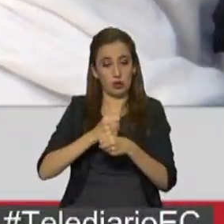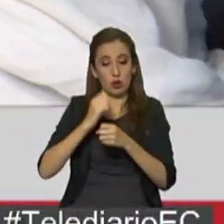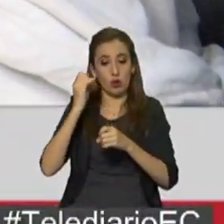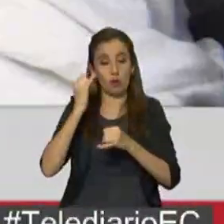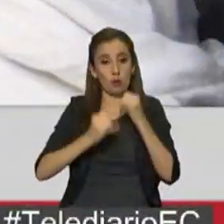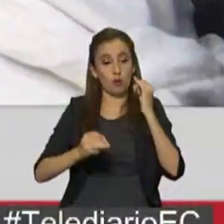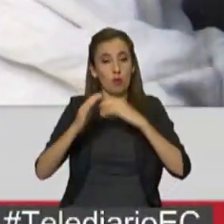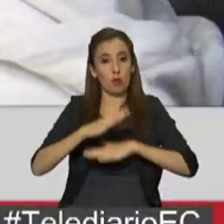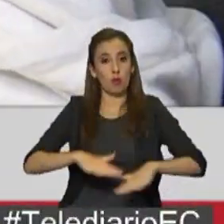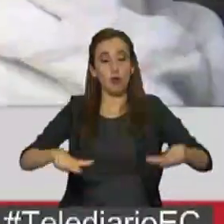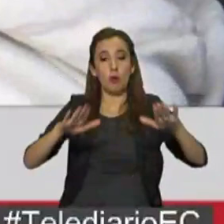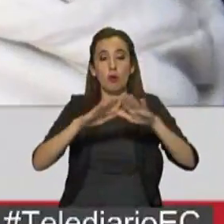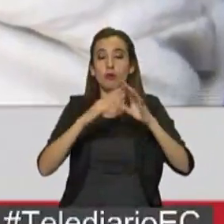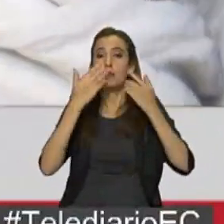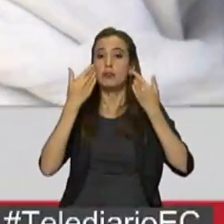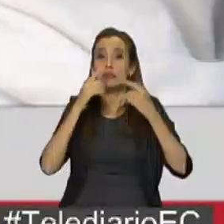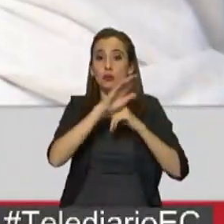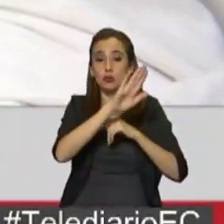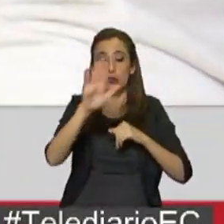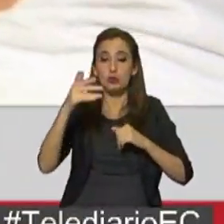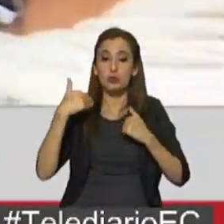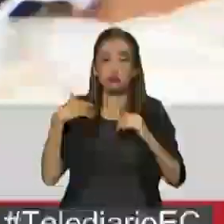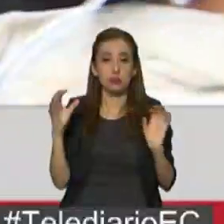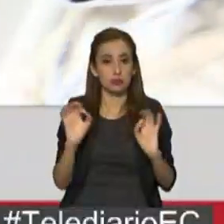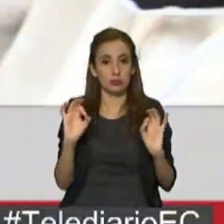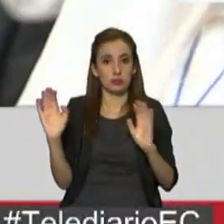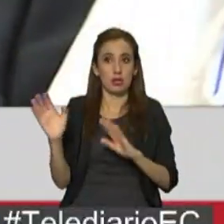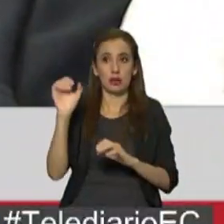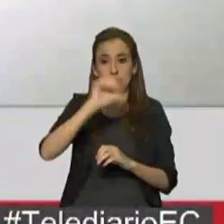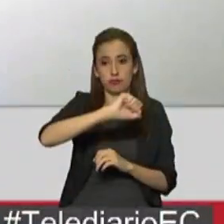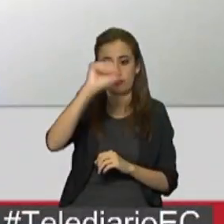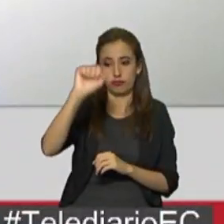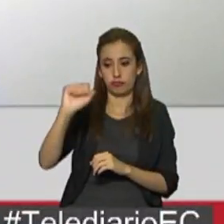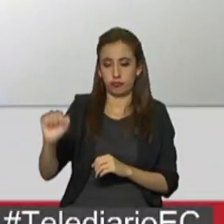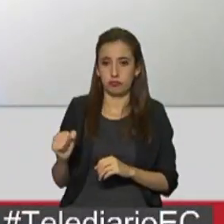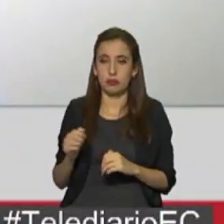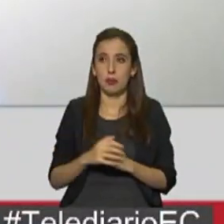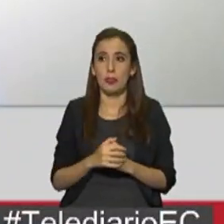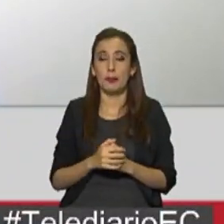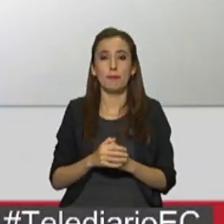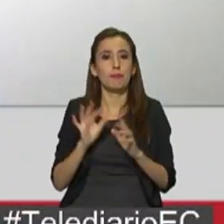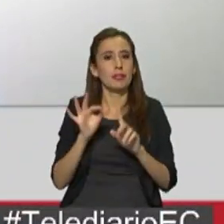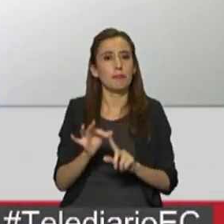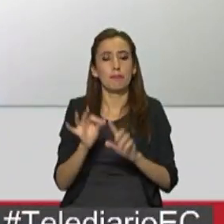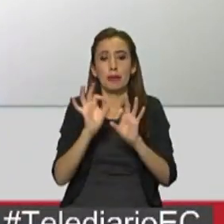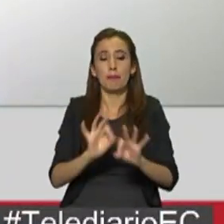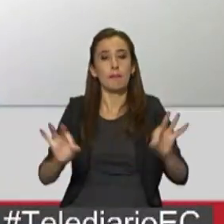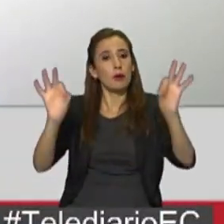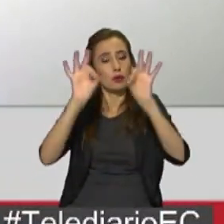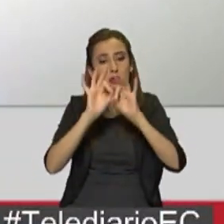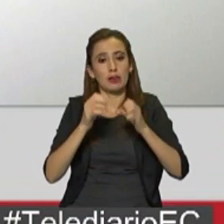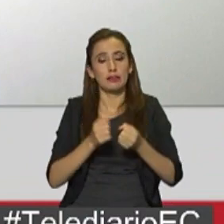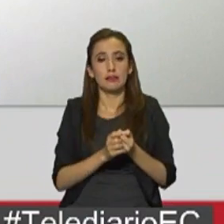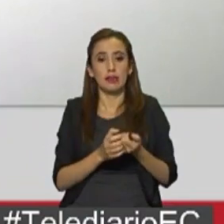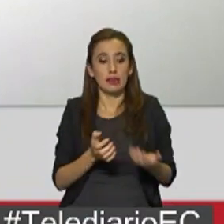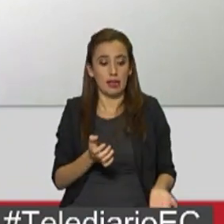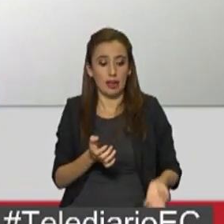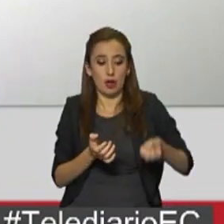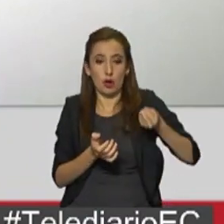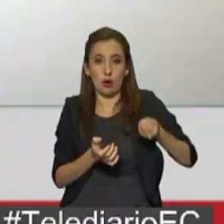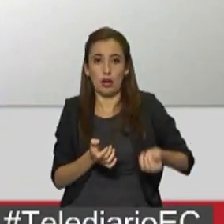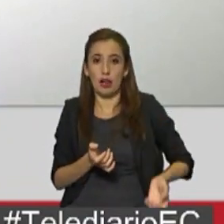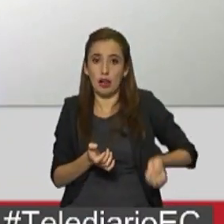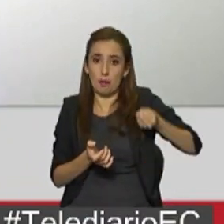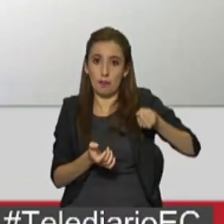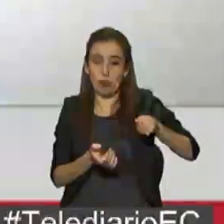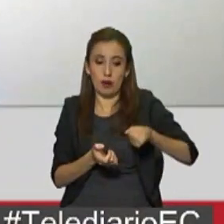su uso no se olvide de desinfectar los aditamentos que manipulamos principalmente de las manijas externas de la apertura de las